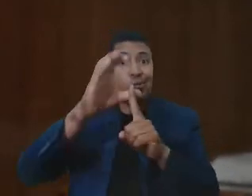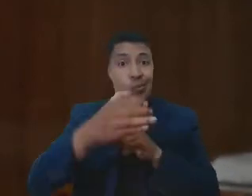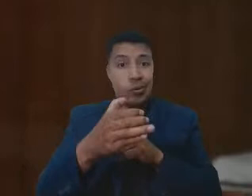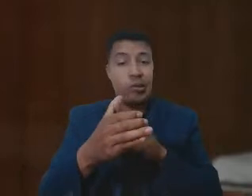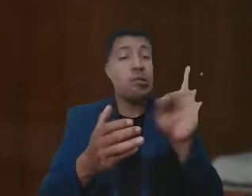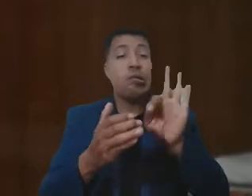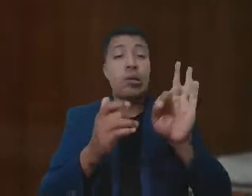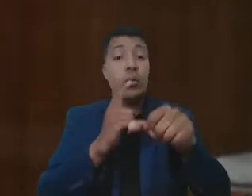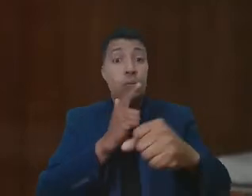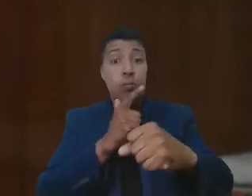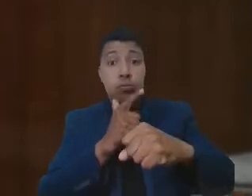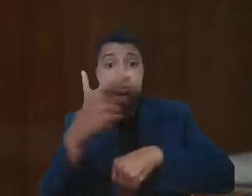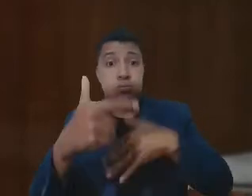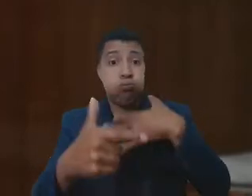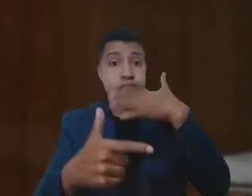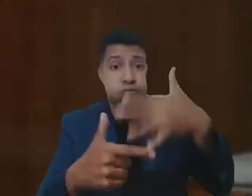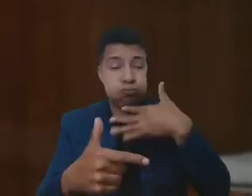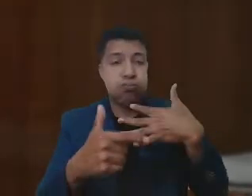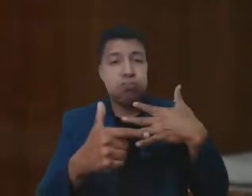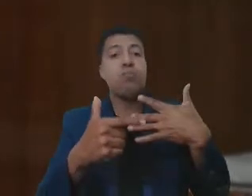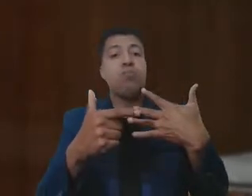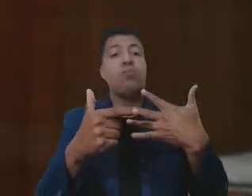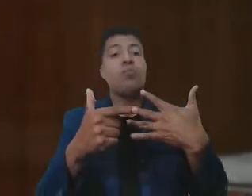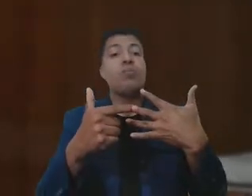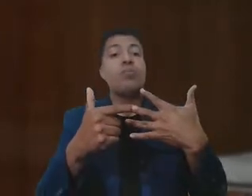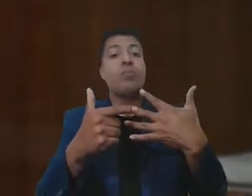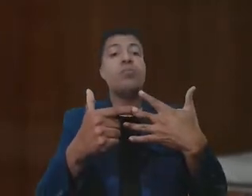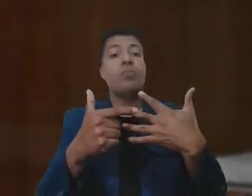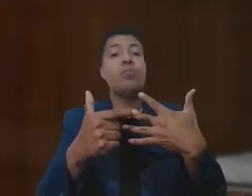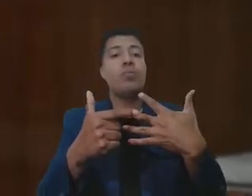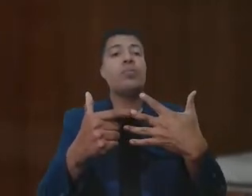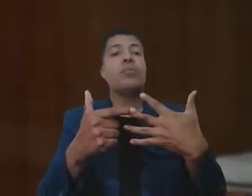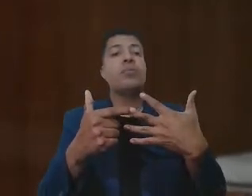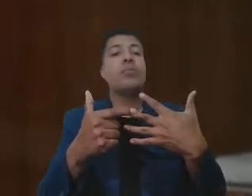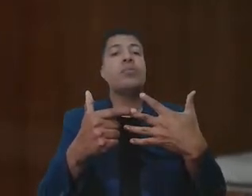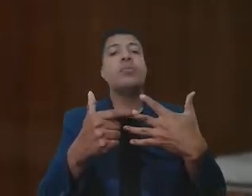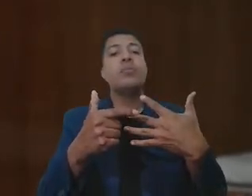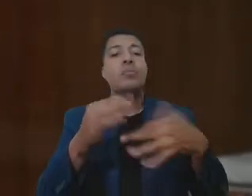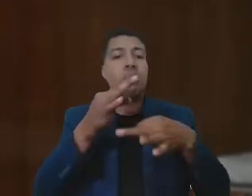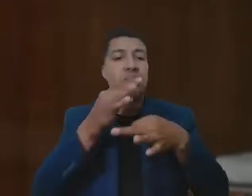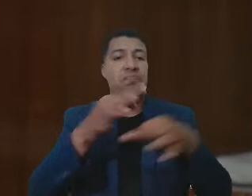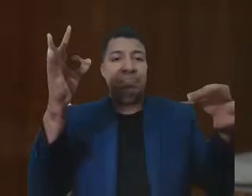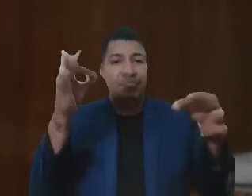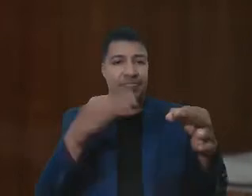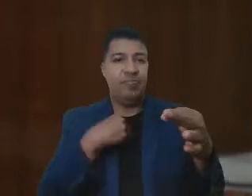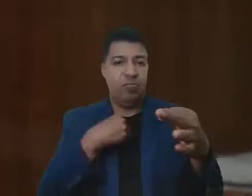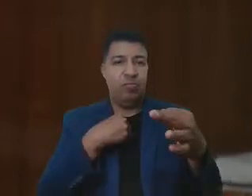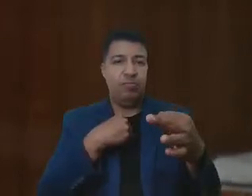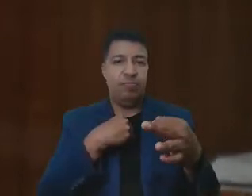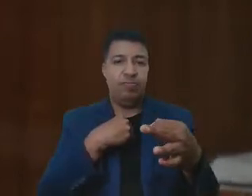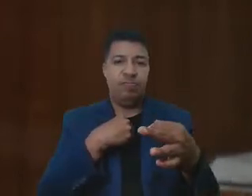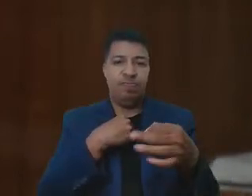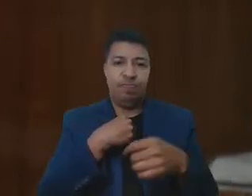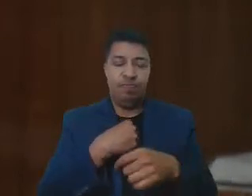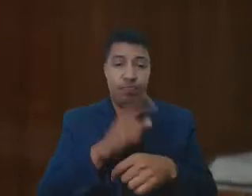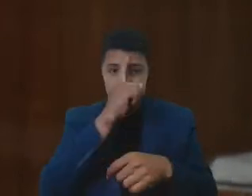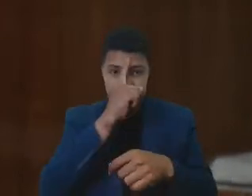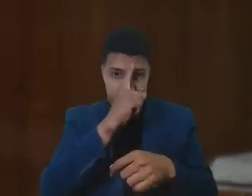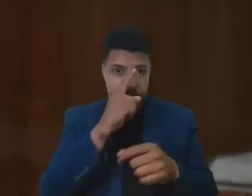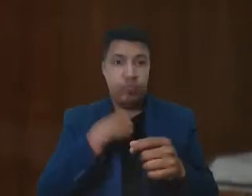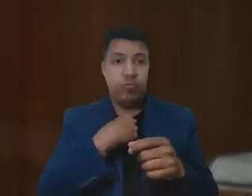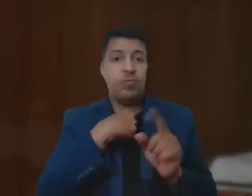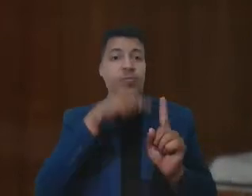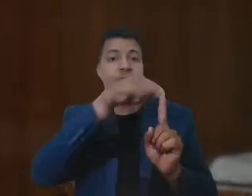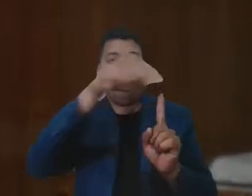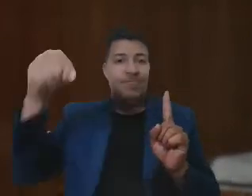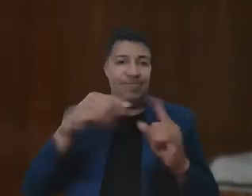hechos de corrupción y faltas administrativas para su caso se emitan recomendaciones no vinculantes a las autoridades competentes a fin